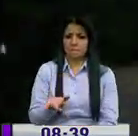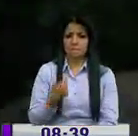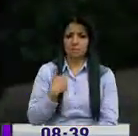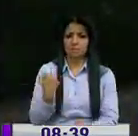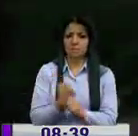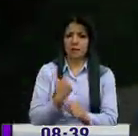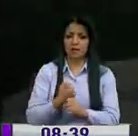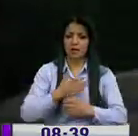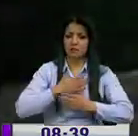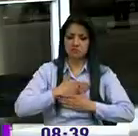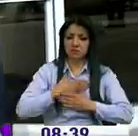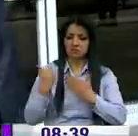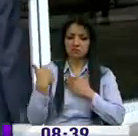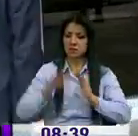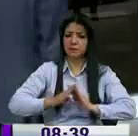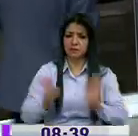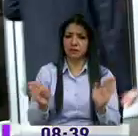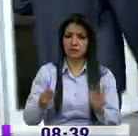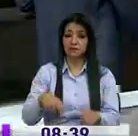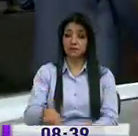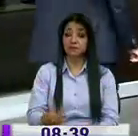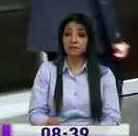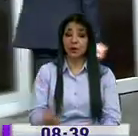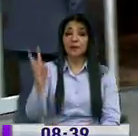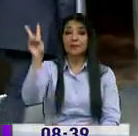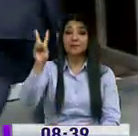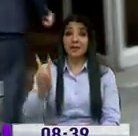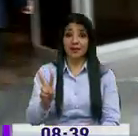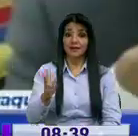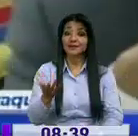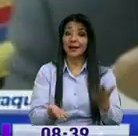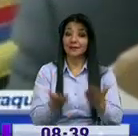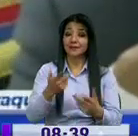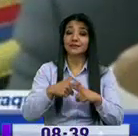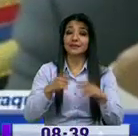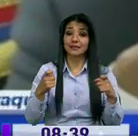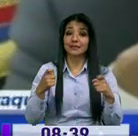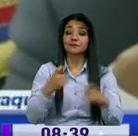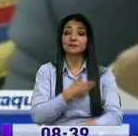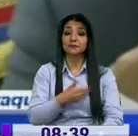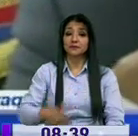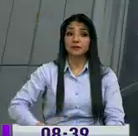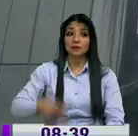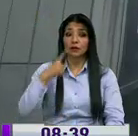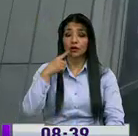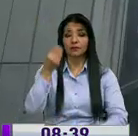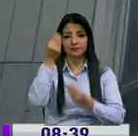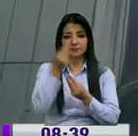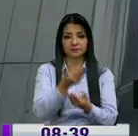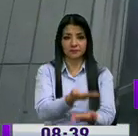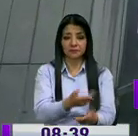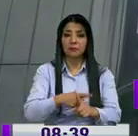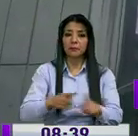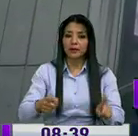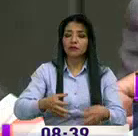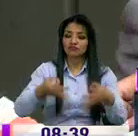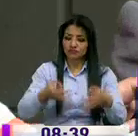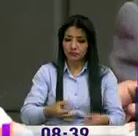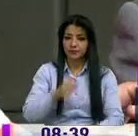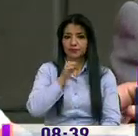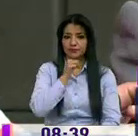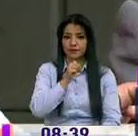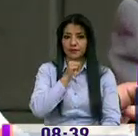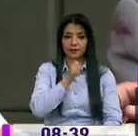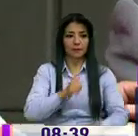en mi campo y nada más. Para este viernes está prevista la comparecencia del expresidente Rafael Correa, lo que está por confirmarse. Por